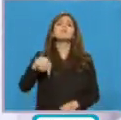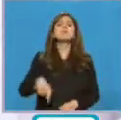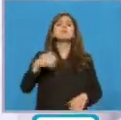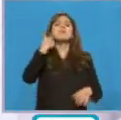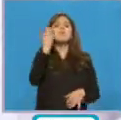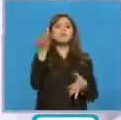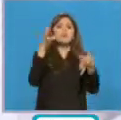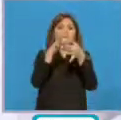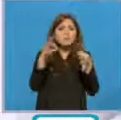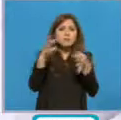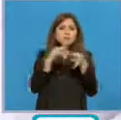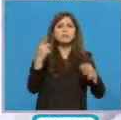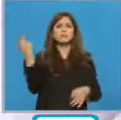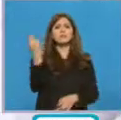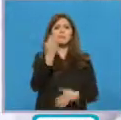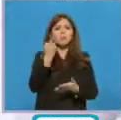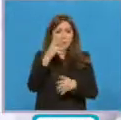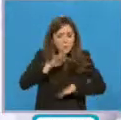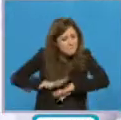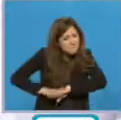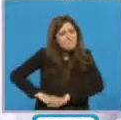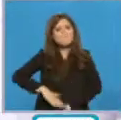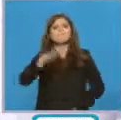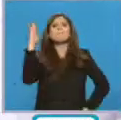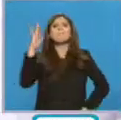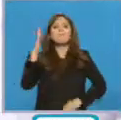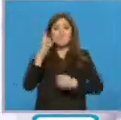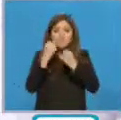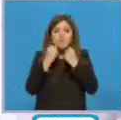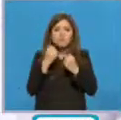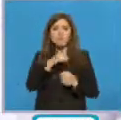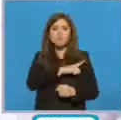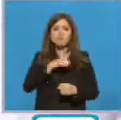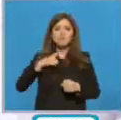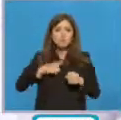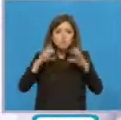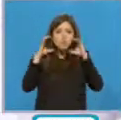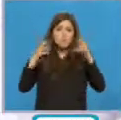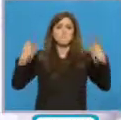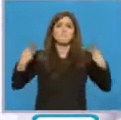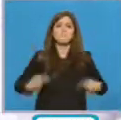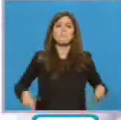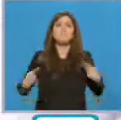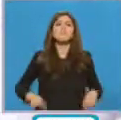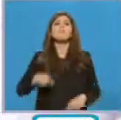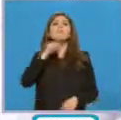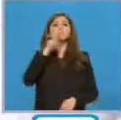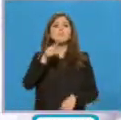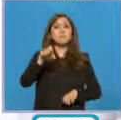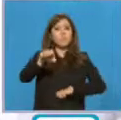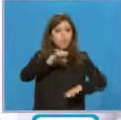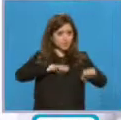necesidad de redoblar los esfuerzos como personas y como empresas también, ¿no?